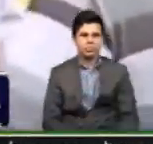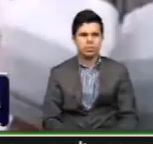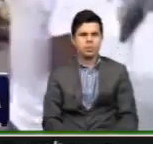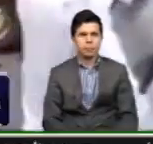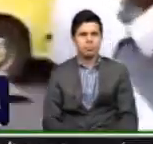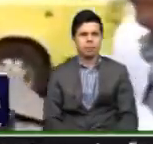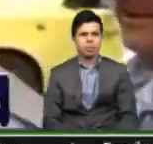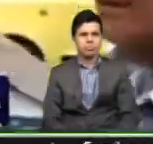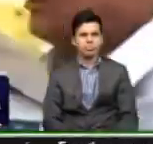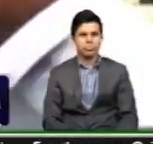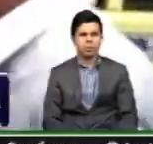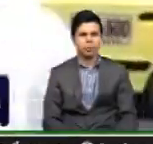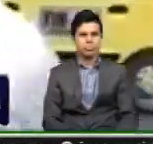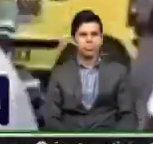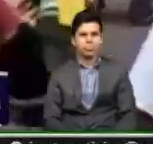ahí!